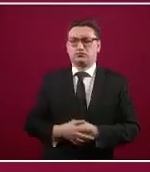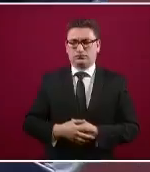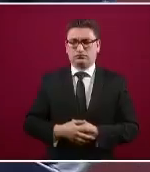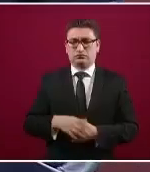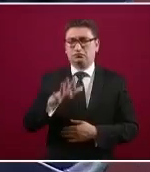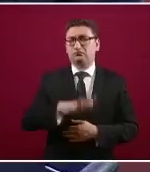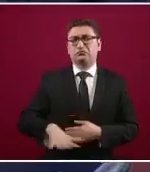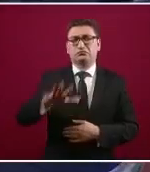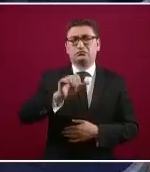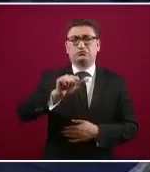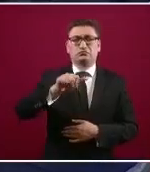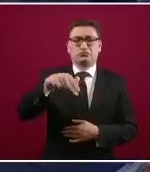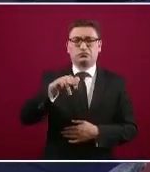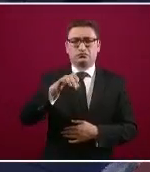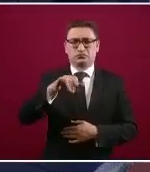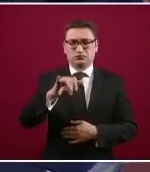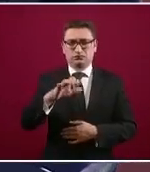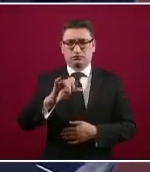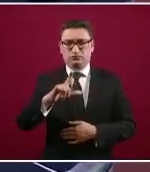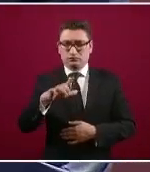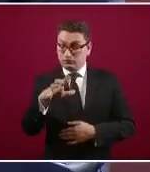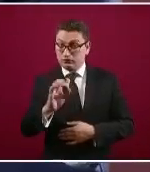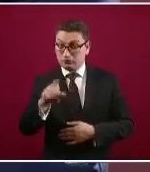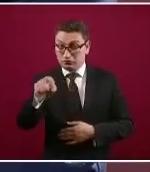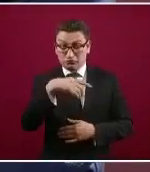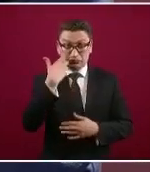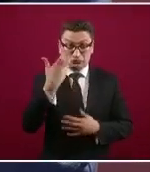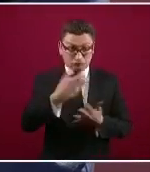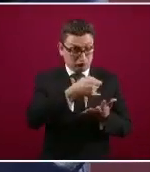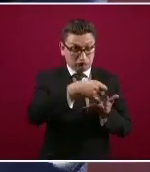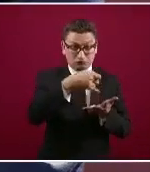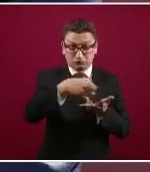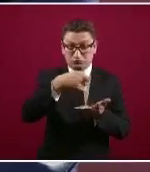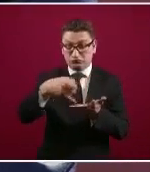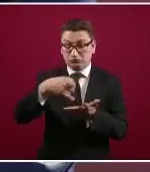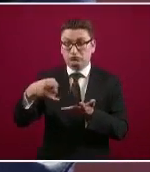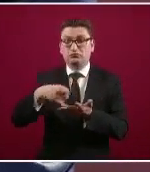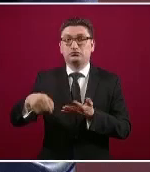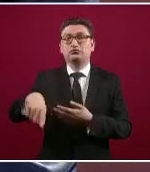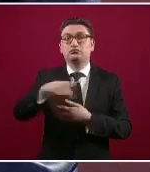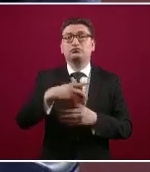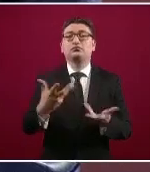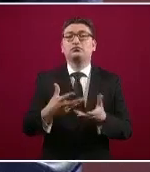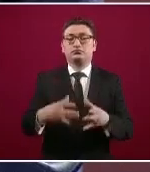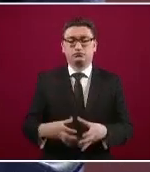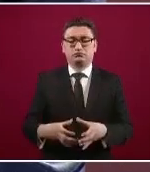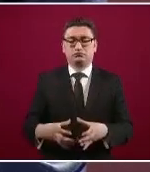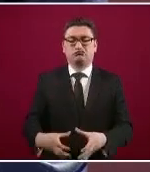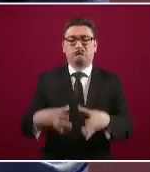de Anenecuilco querían sembrar, que lo hicieran en maceta.